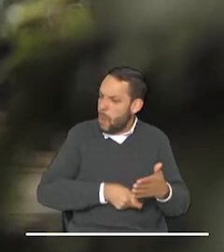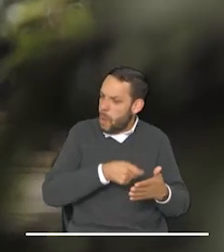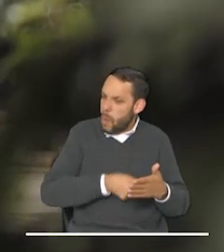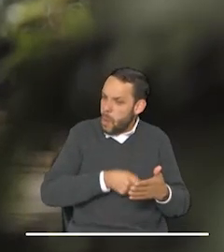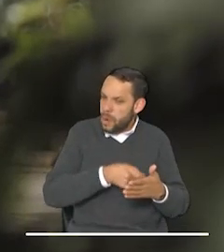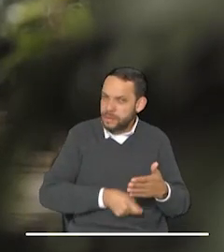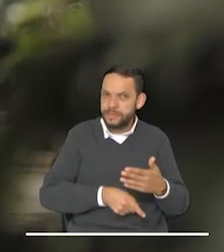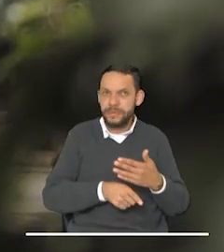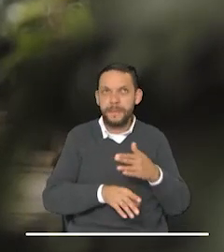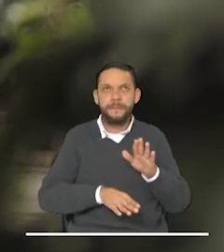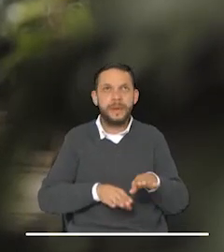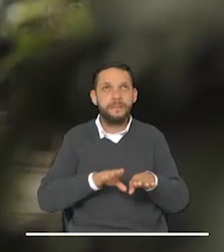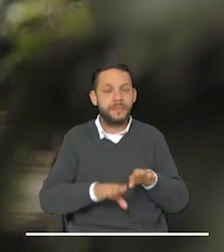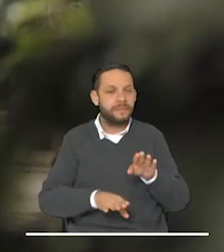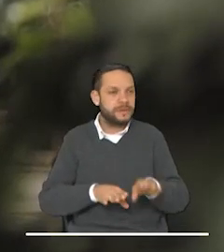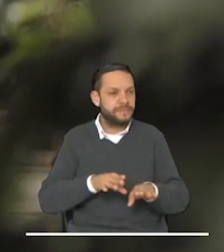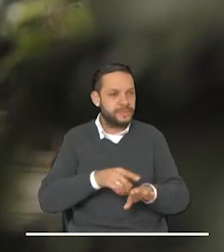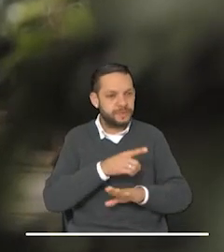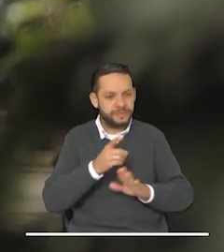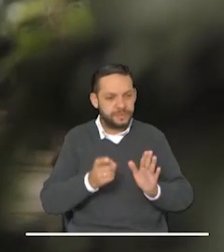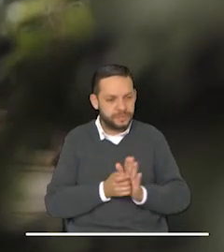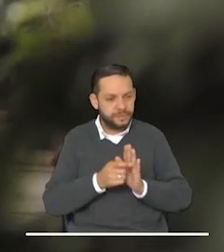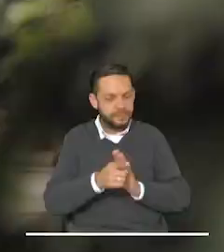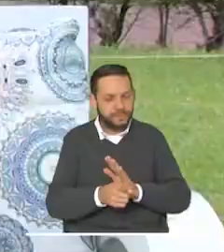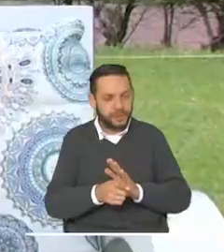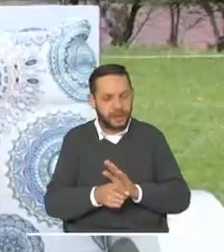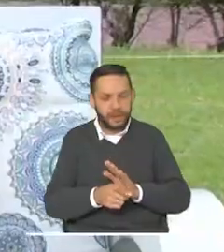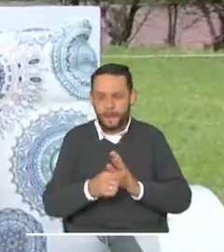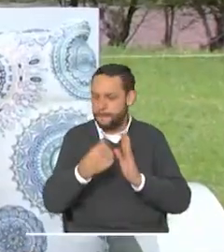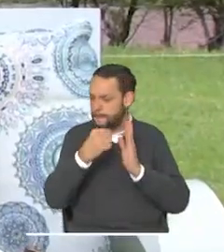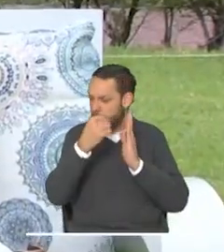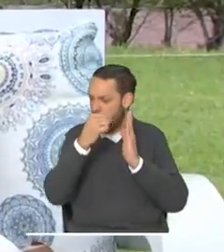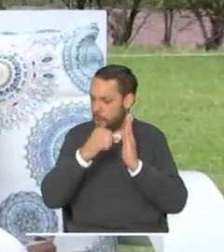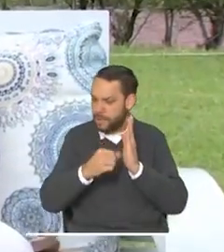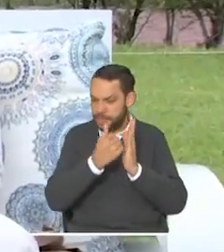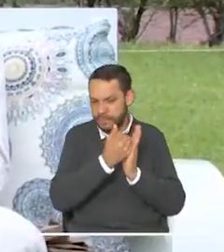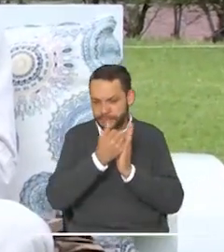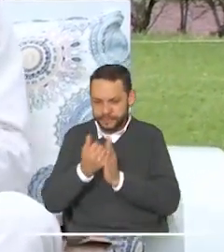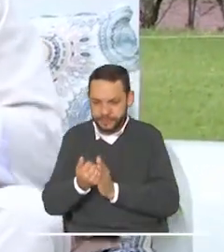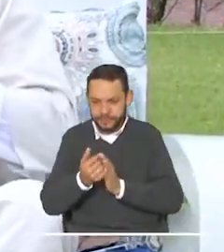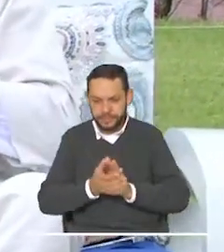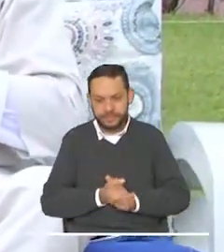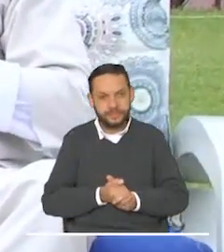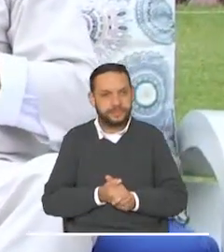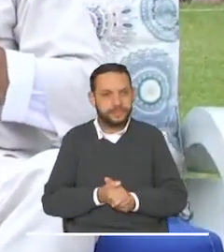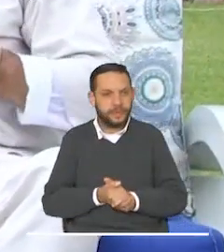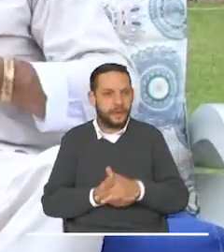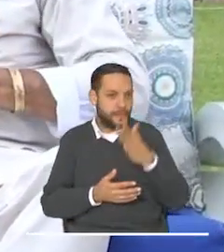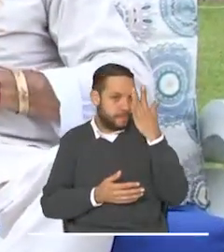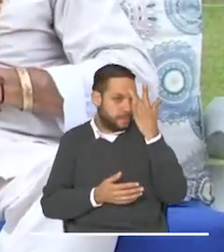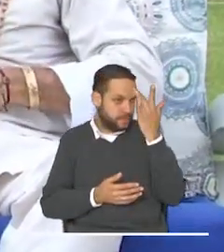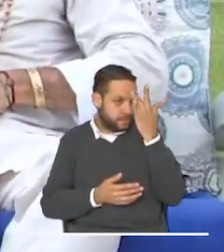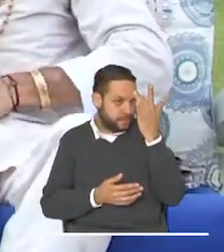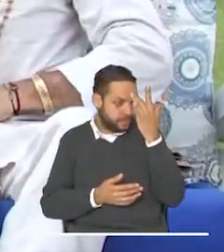que nos llevaron a desarrollar ese tipo de de programas porque es que yo que he tenido que visitar compañeros